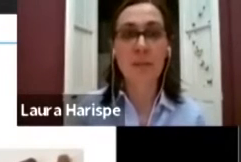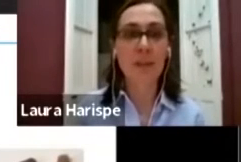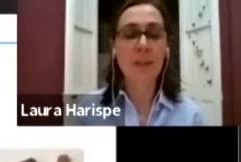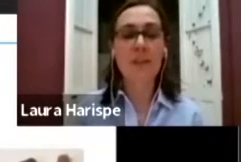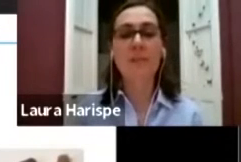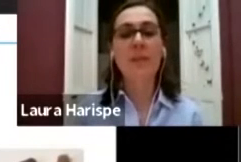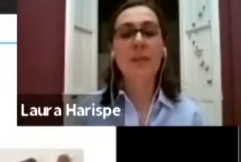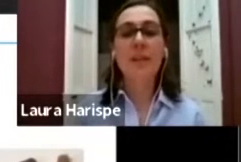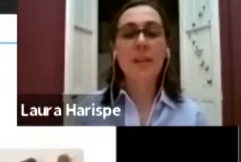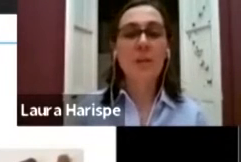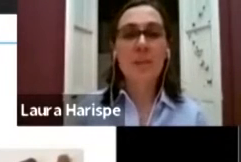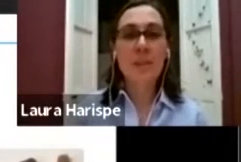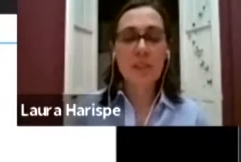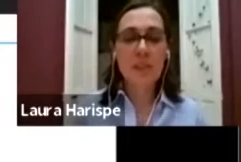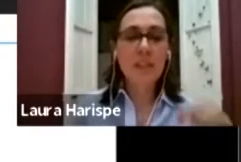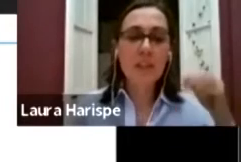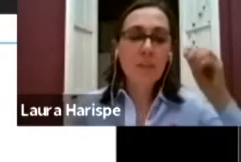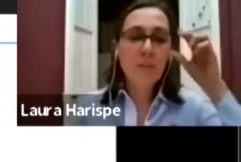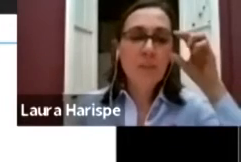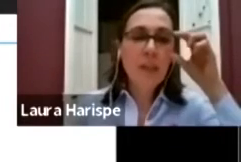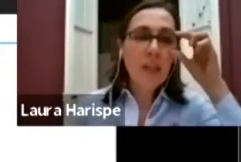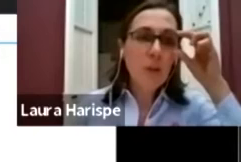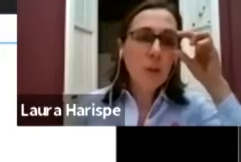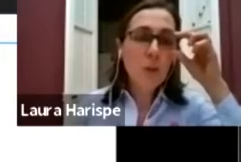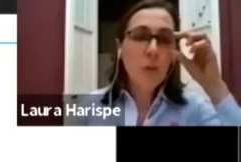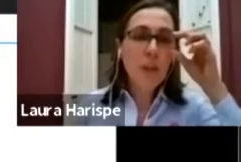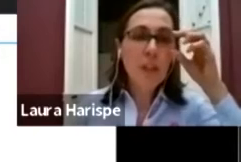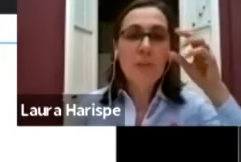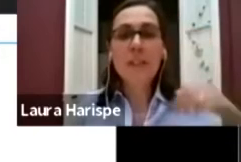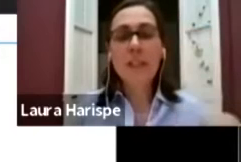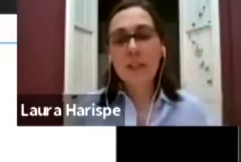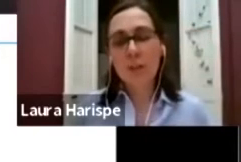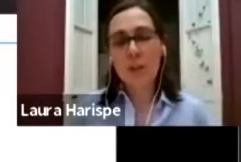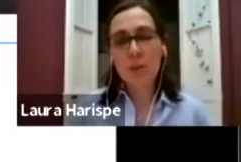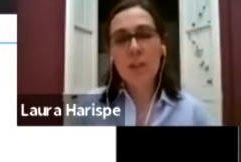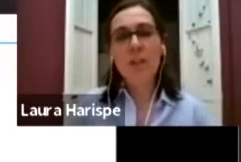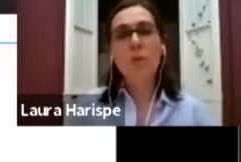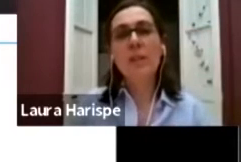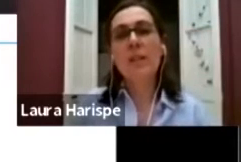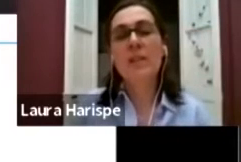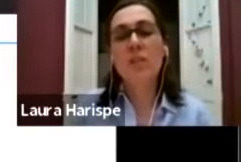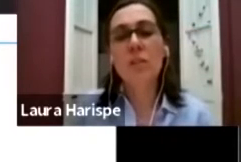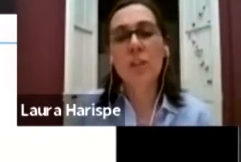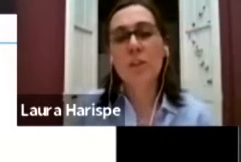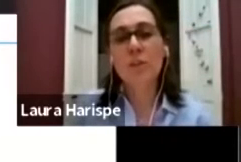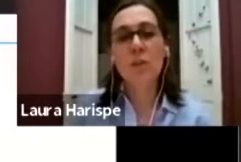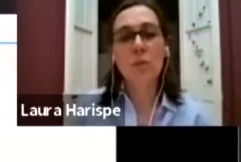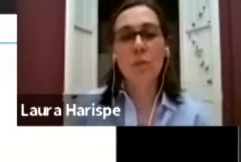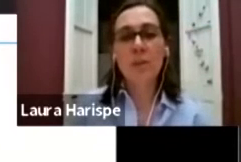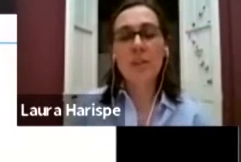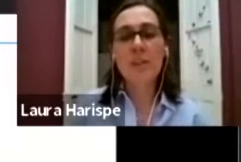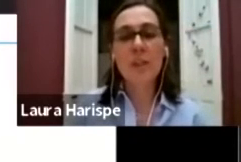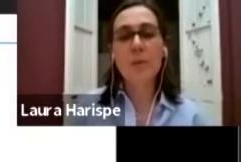las herramientas. Pasamos a la siguiente. Otro tipo de herramientas que encontramos ya en huertas que son de